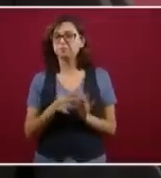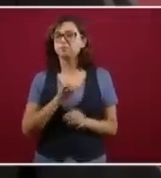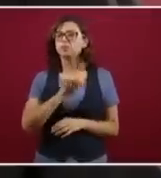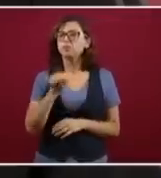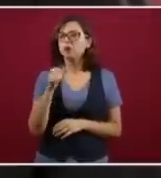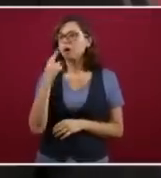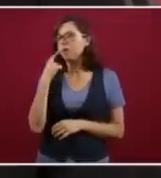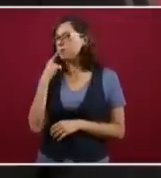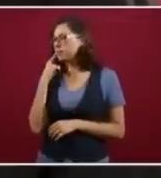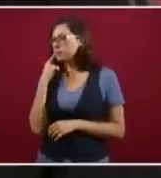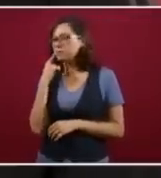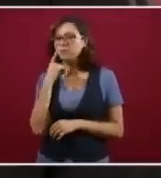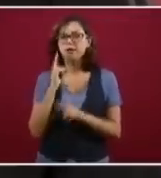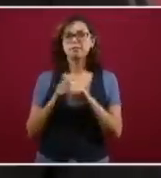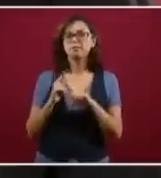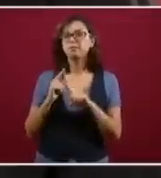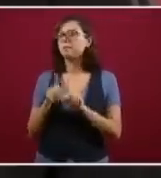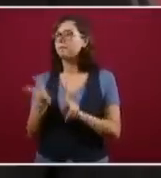y compran.